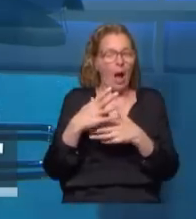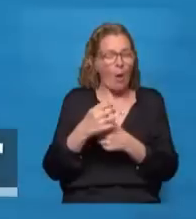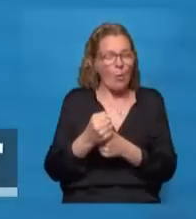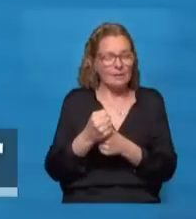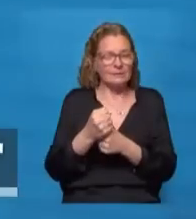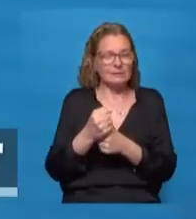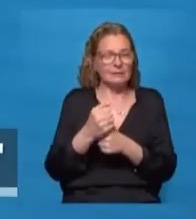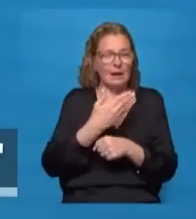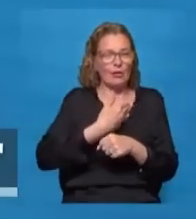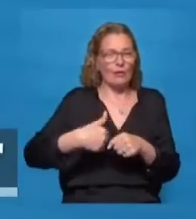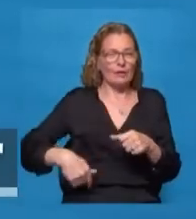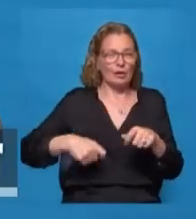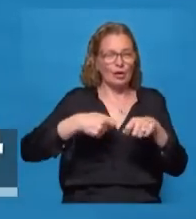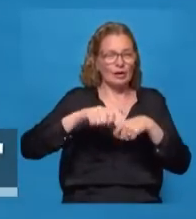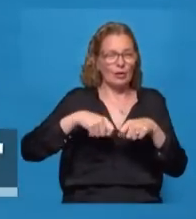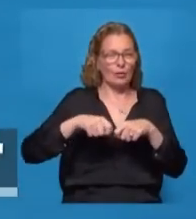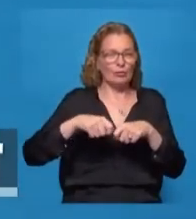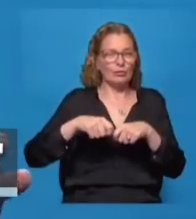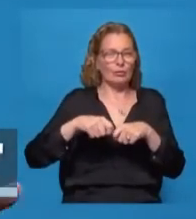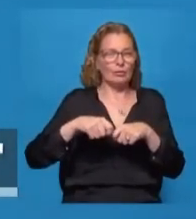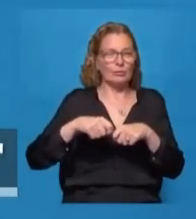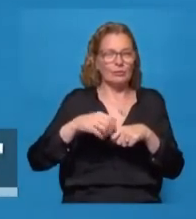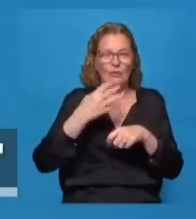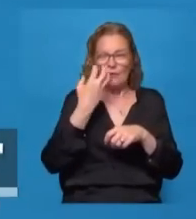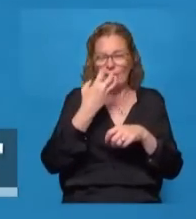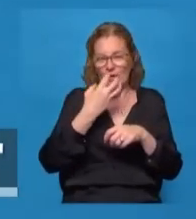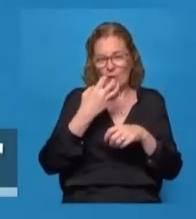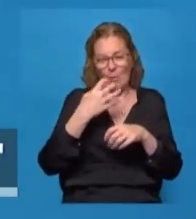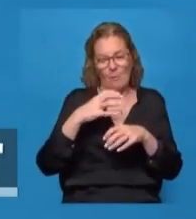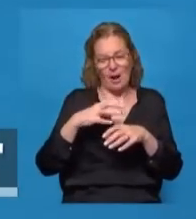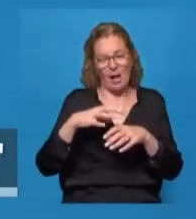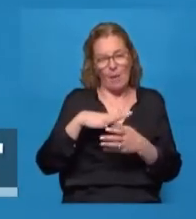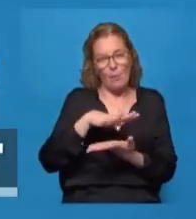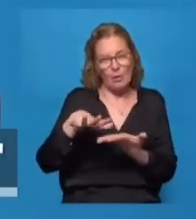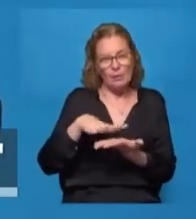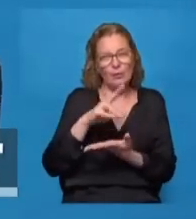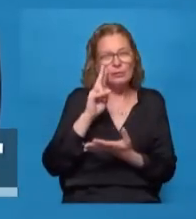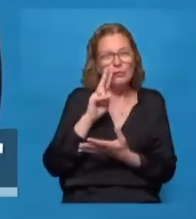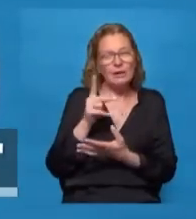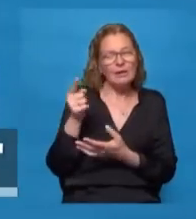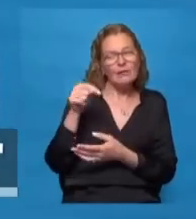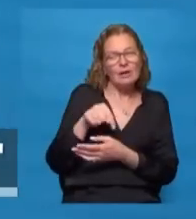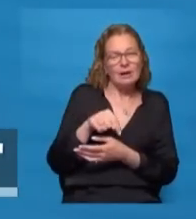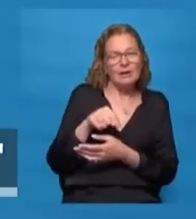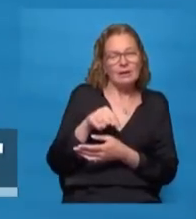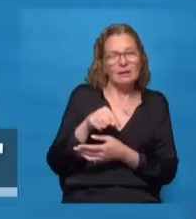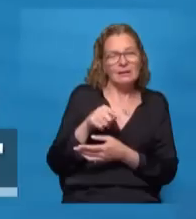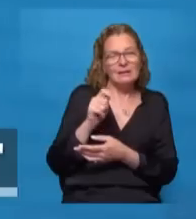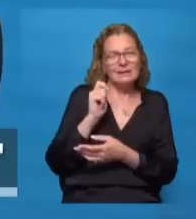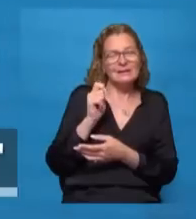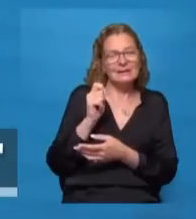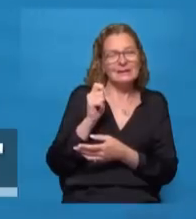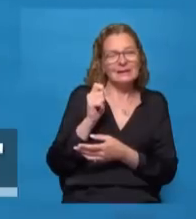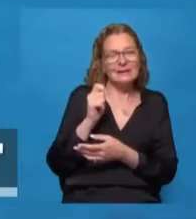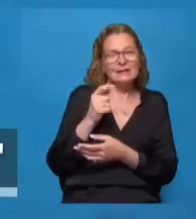gobiernos para que hagan negocios que son ruinosos para sus pueblos no esto es cuando uno ve que vienen quién está Quién está